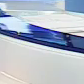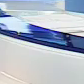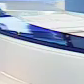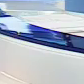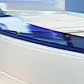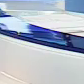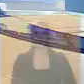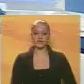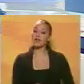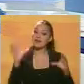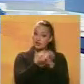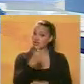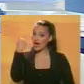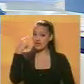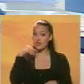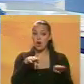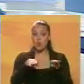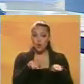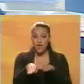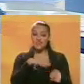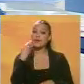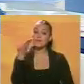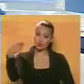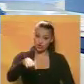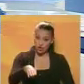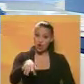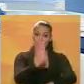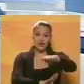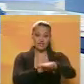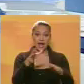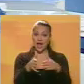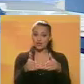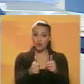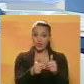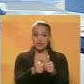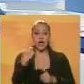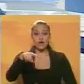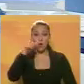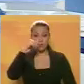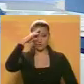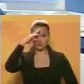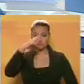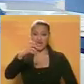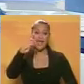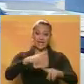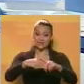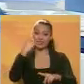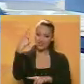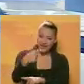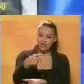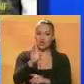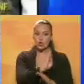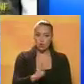Amigos, en horas de la noche de ayer, jueves, fue asesinado en la ciudad de Barcelona, en el estado de Anzuategui, el general Wilmer Moreno, exdirector del DIM.